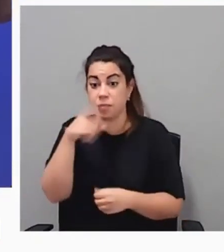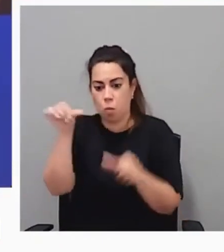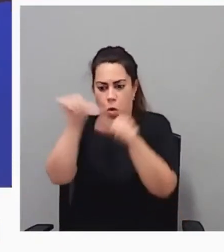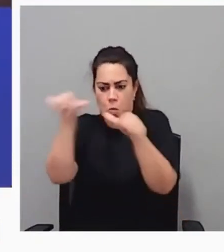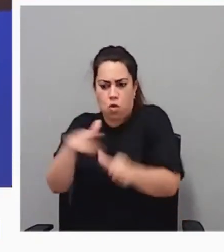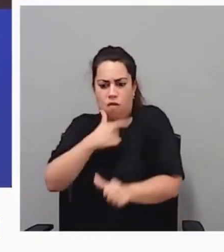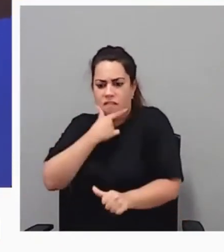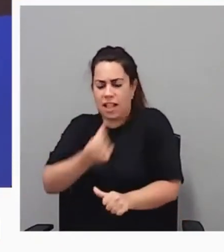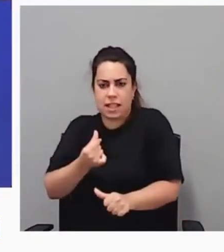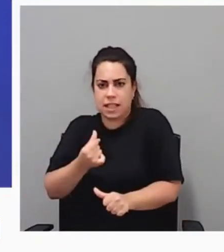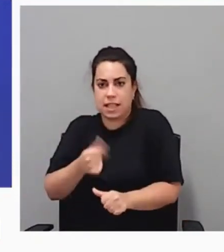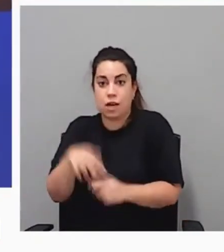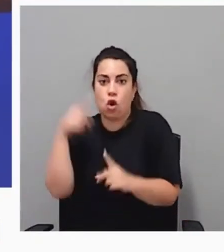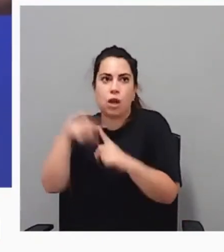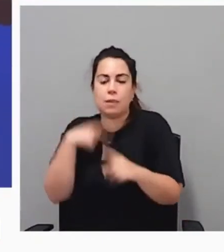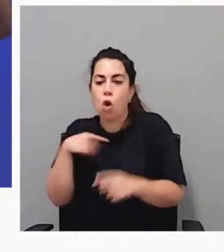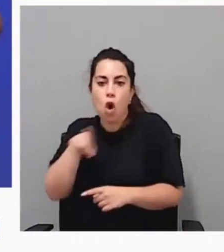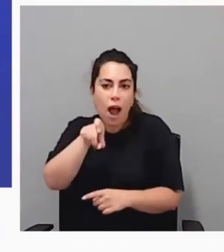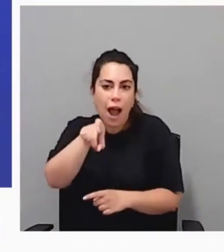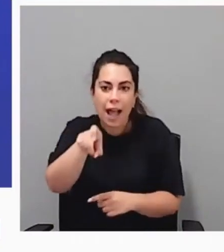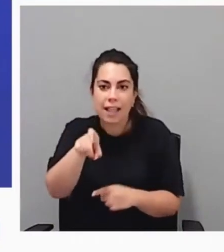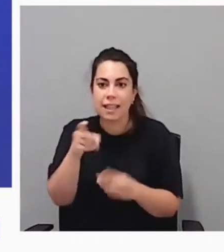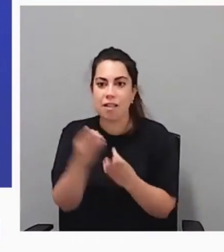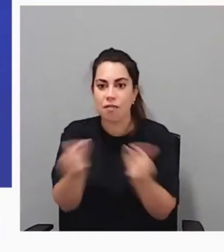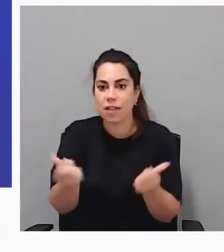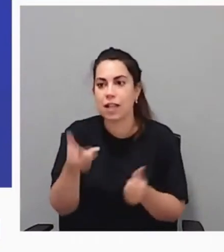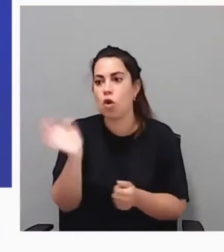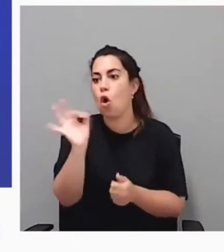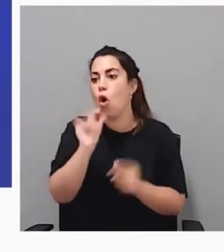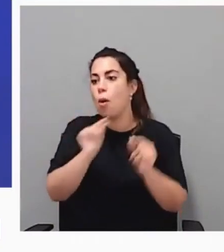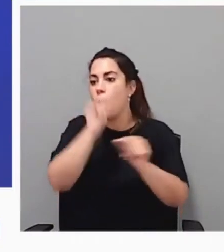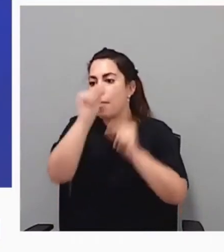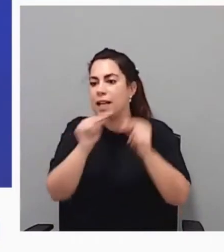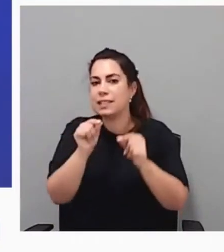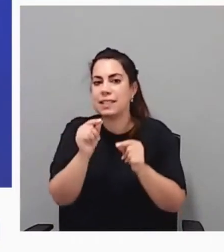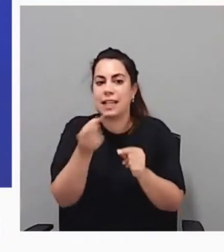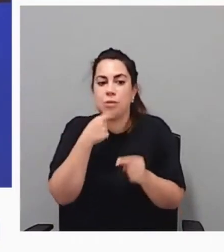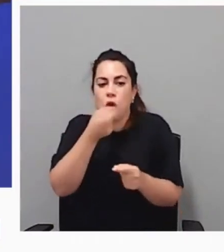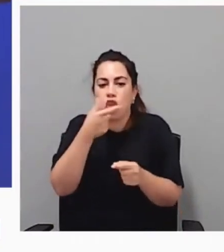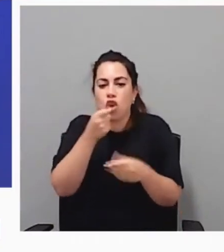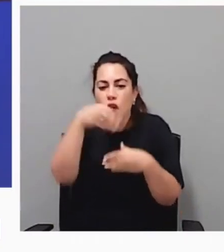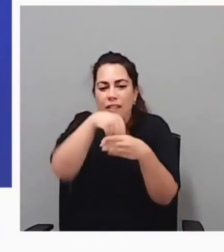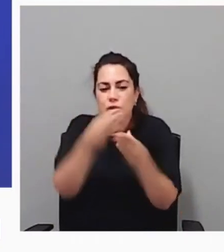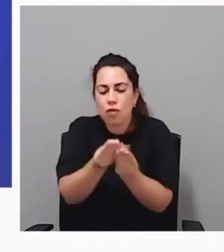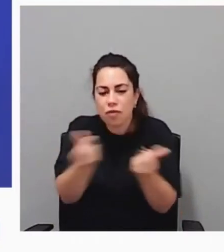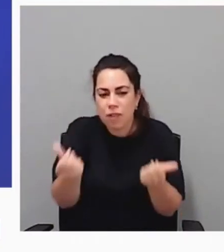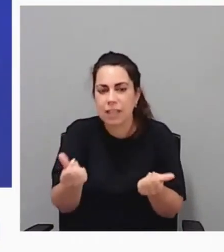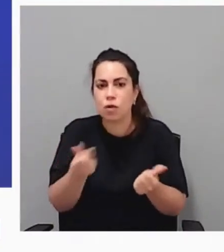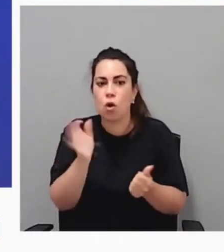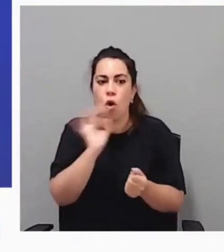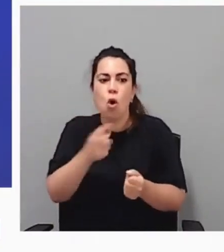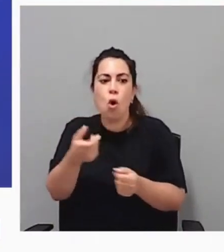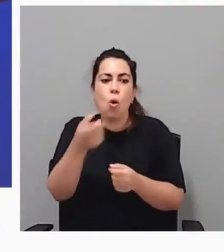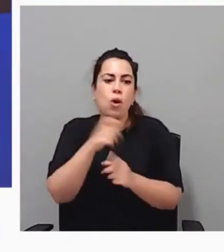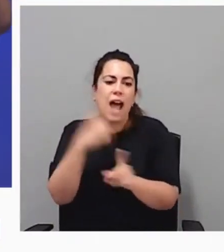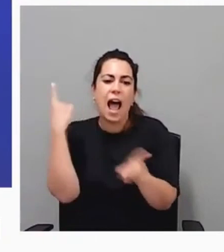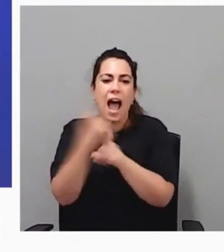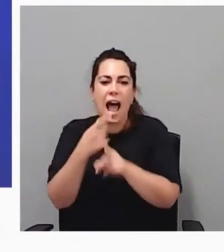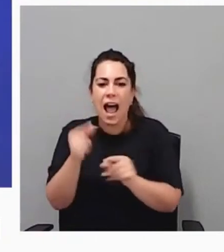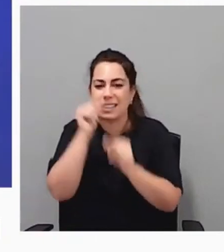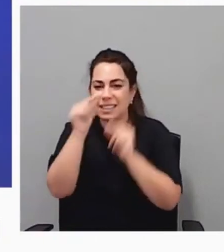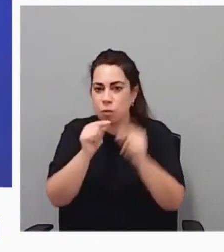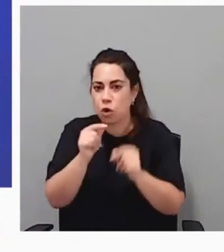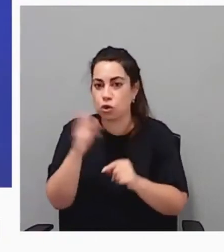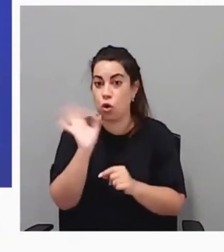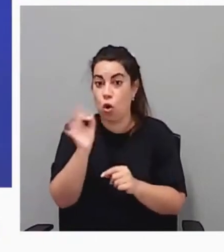para curar el cáncer o acabar con las bacterias de una sola droga, una sola medicina para un antibiótico, una sola medicina para el